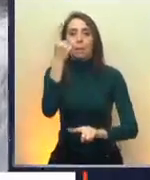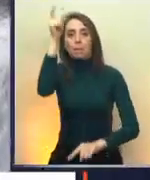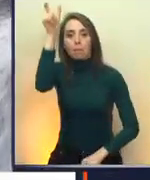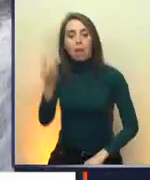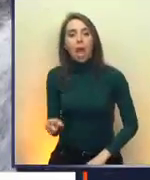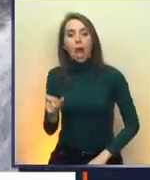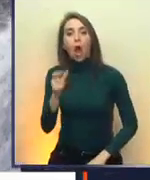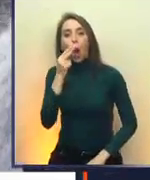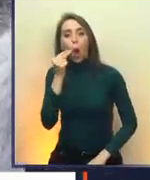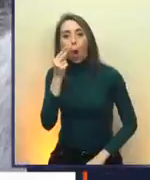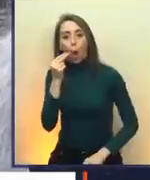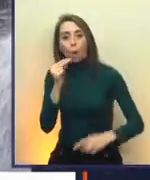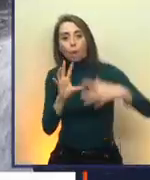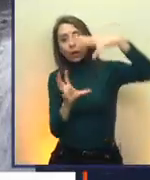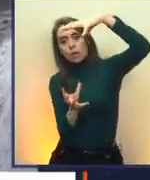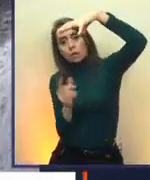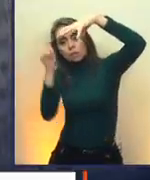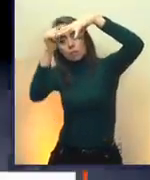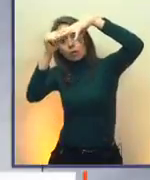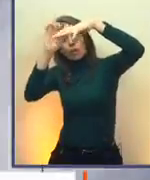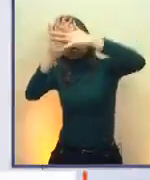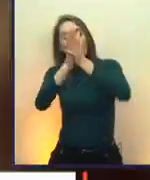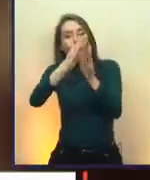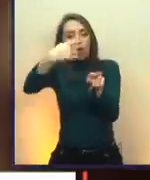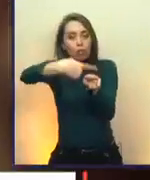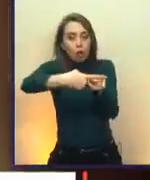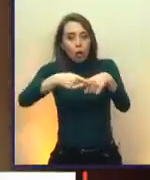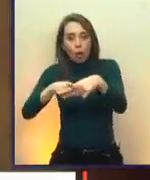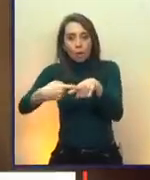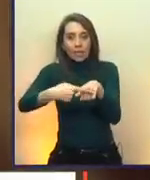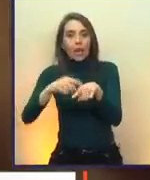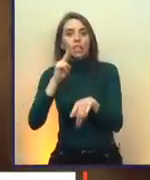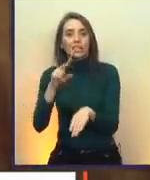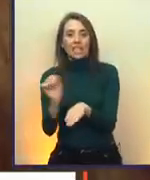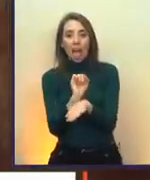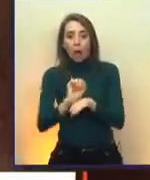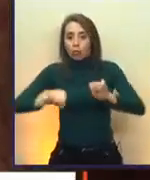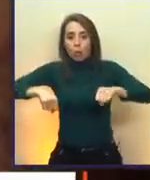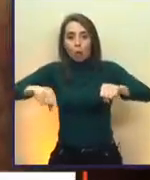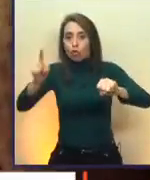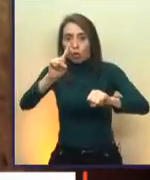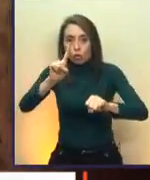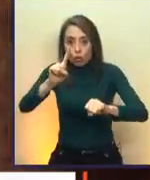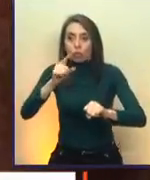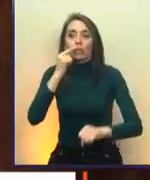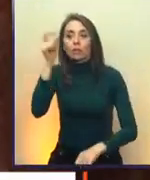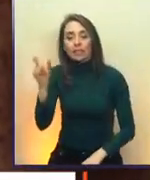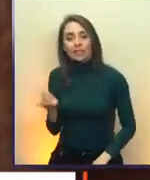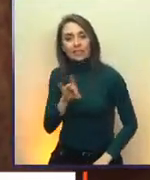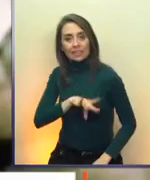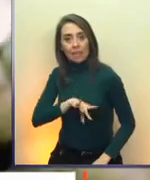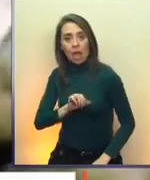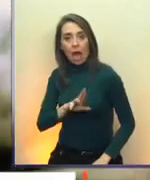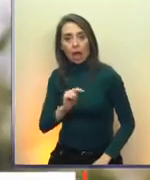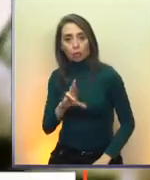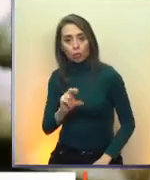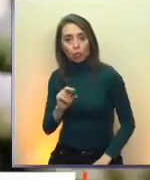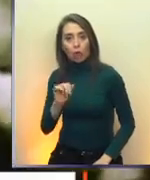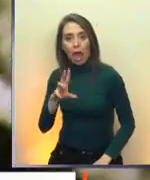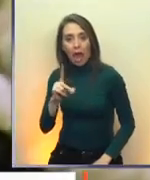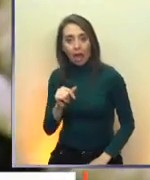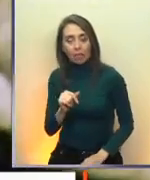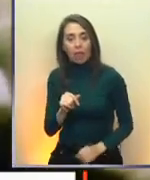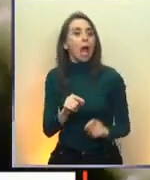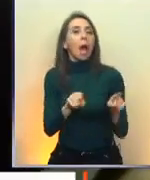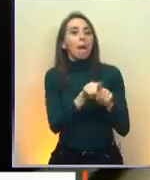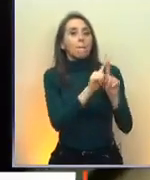donde convergen todos los meridianos sin la ayuda de vehículos motorizados. El chileno Arturo Aranda emprendería la